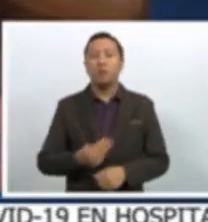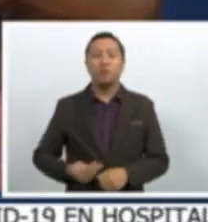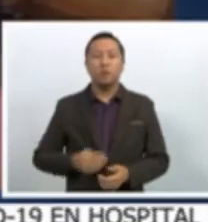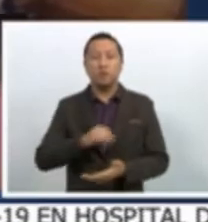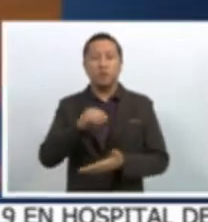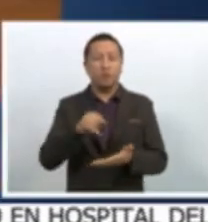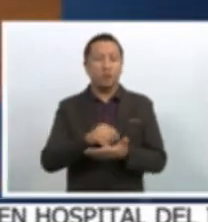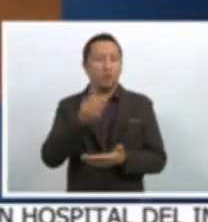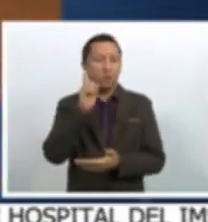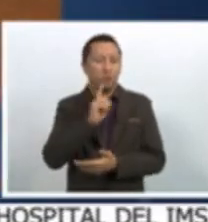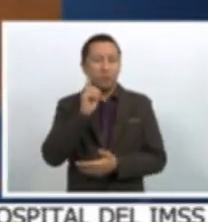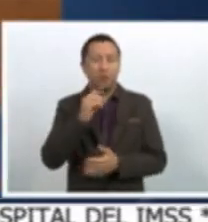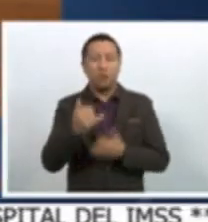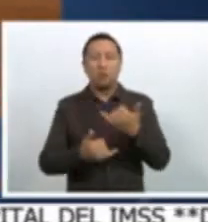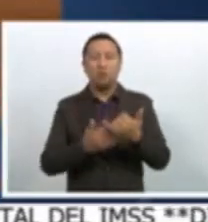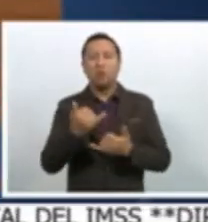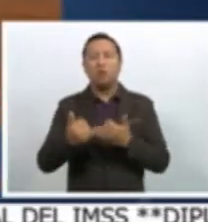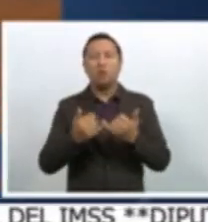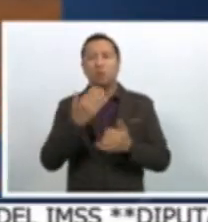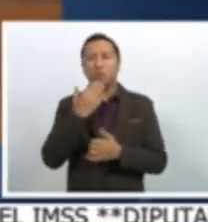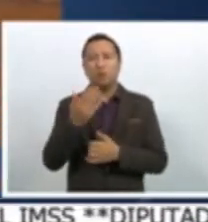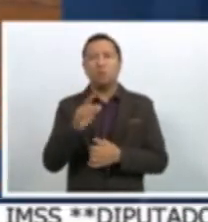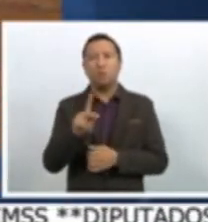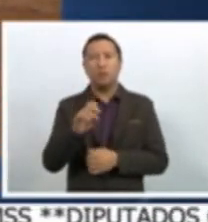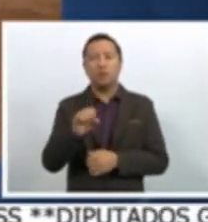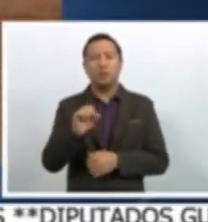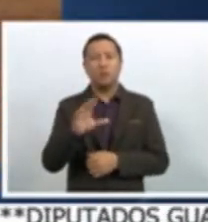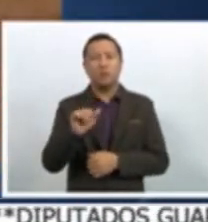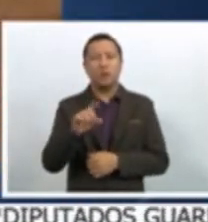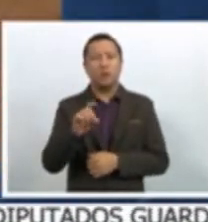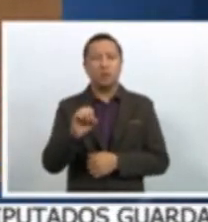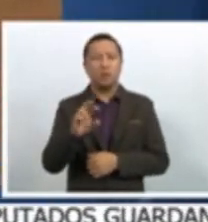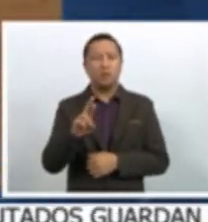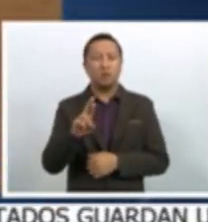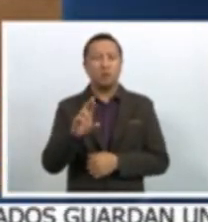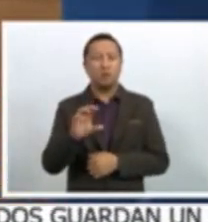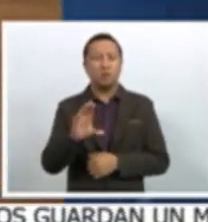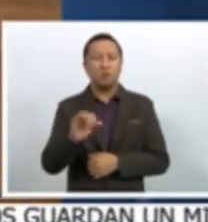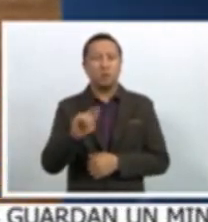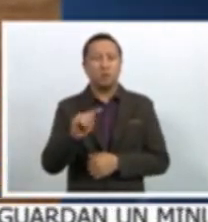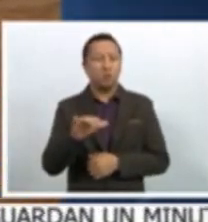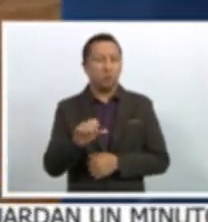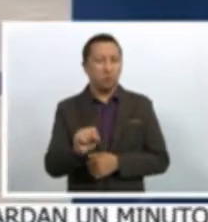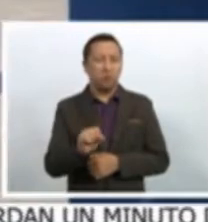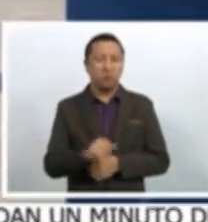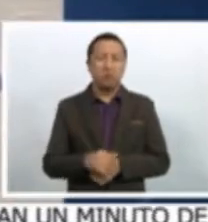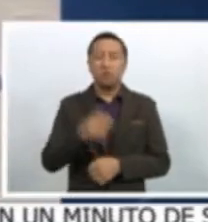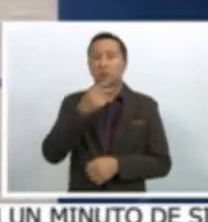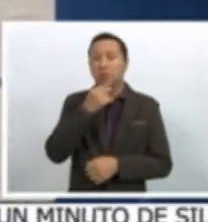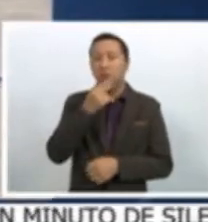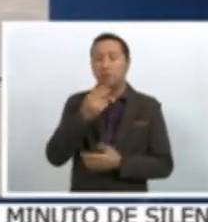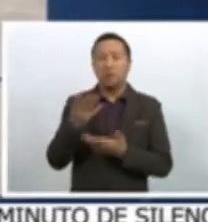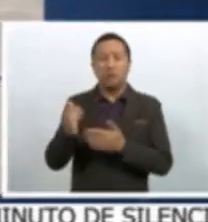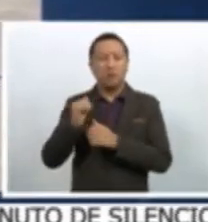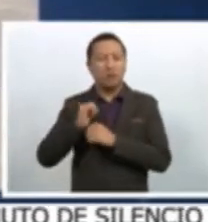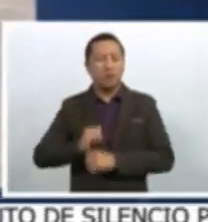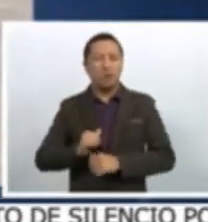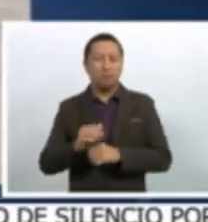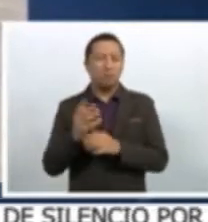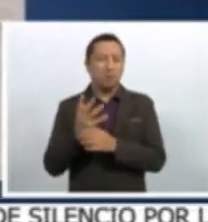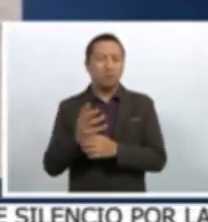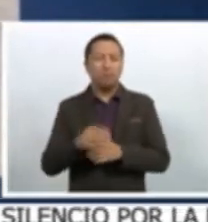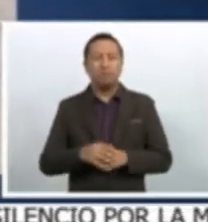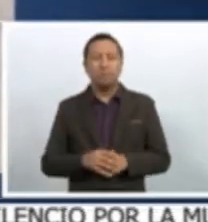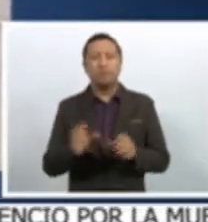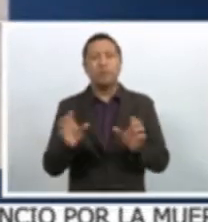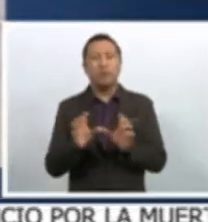el Juego de Estrellas Pescadorcitos. El titular del Deporte y Cultura Física, Osvaldo González Barredo, comentó que tras certificar los